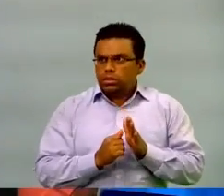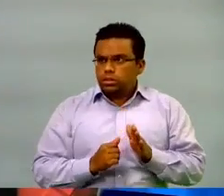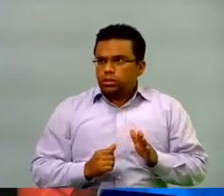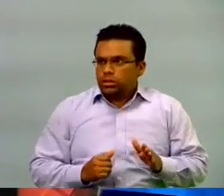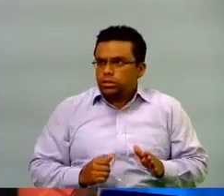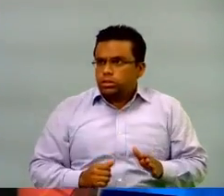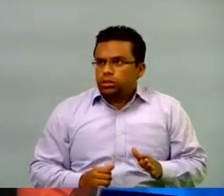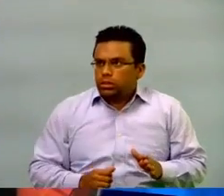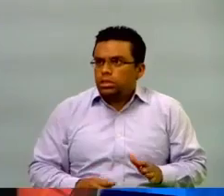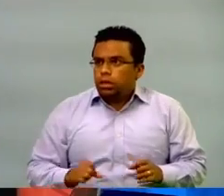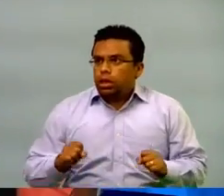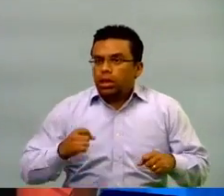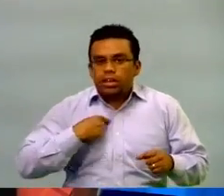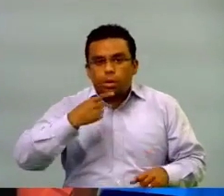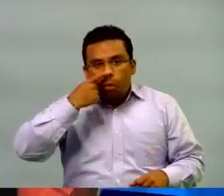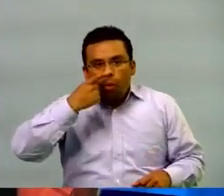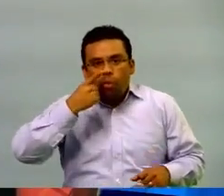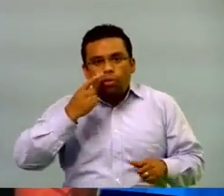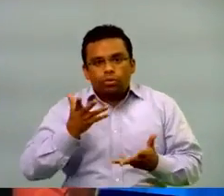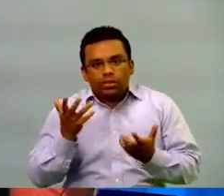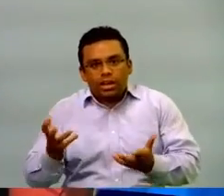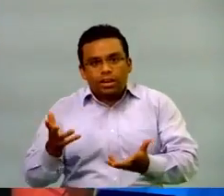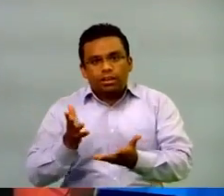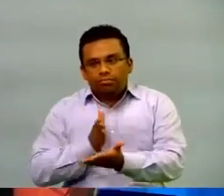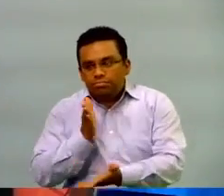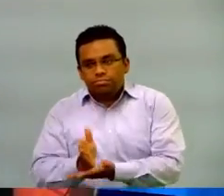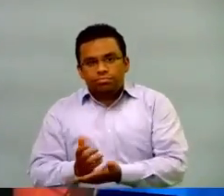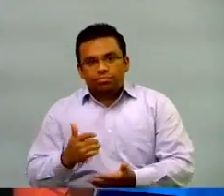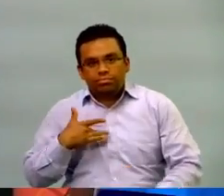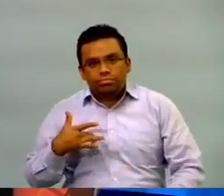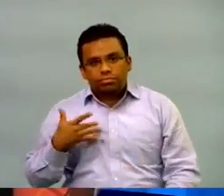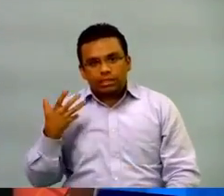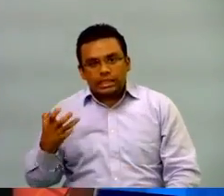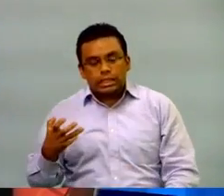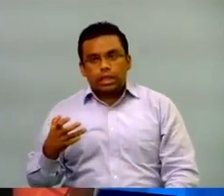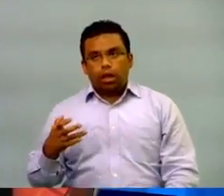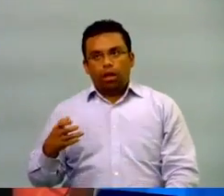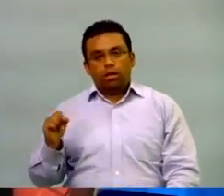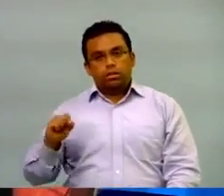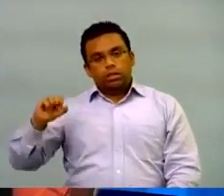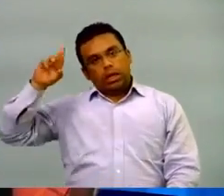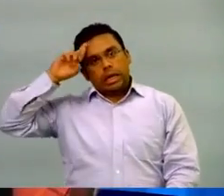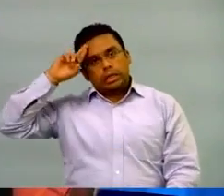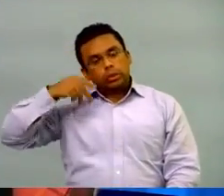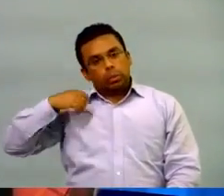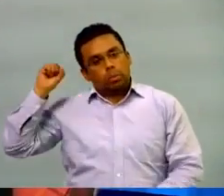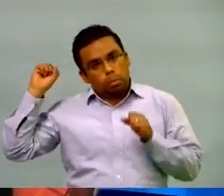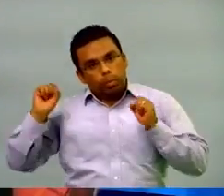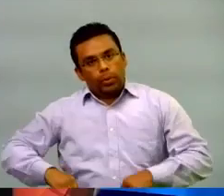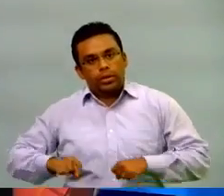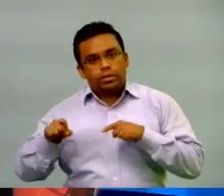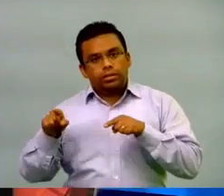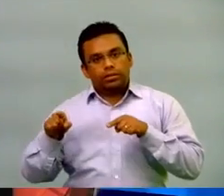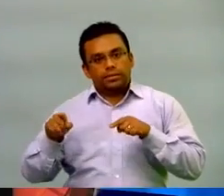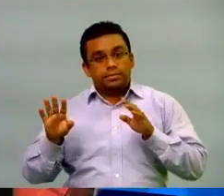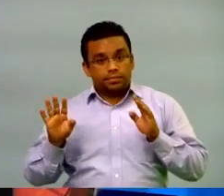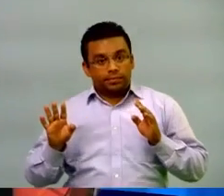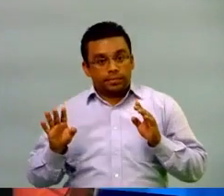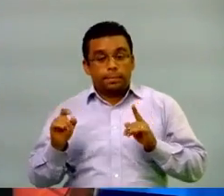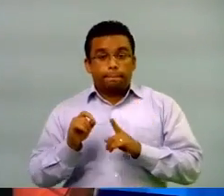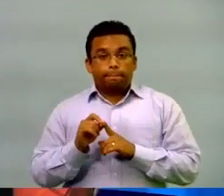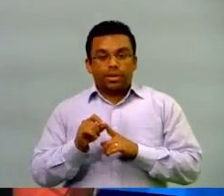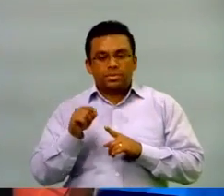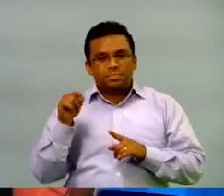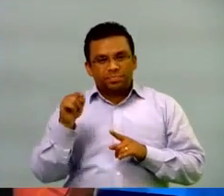las otras áreas también como que se motiven, claro, como que digan, bueno, sí se puede hacer. Pero digamos que esa